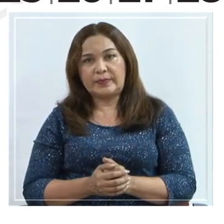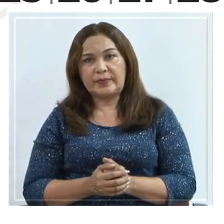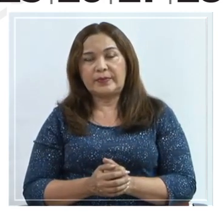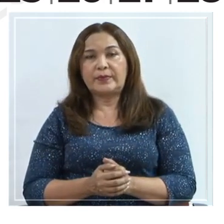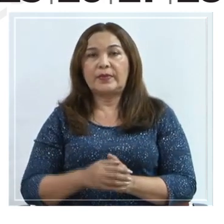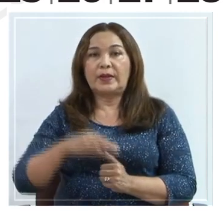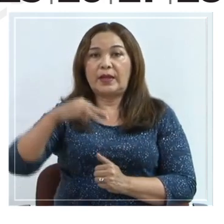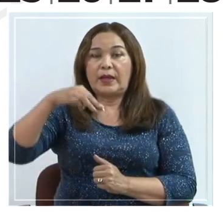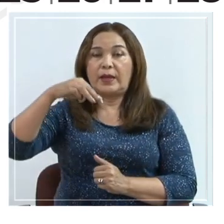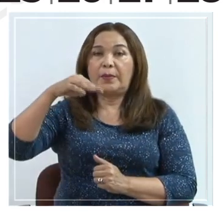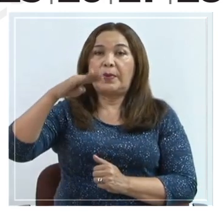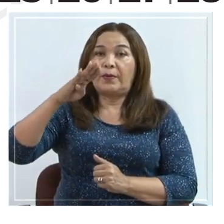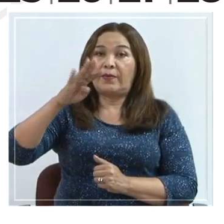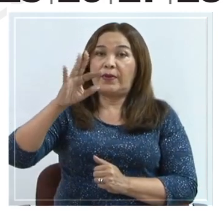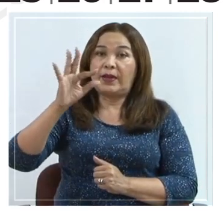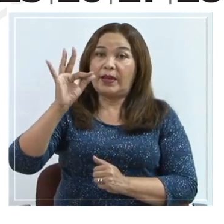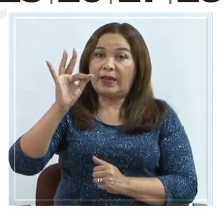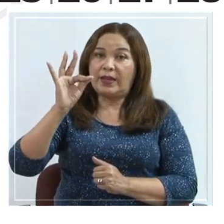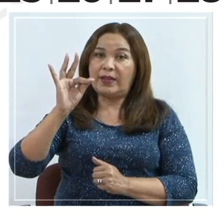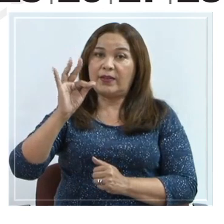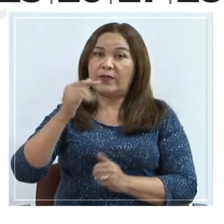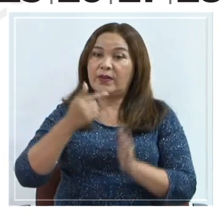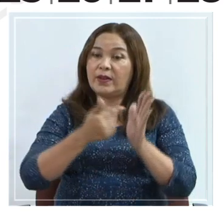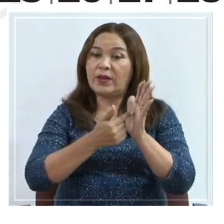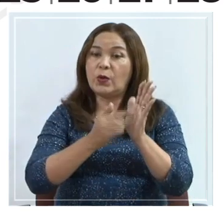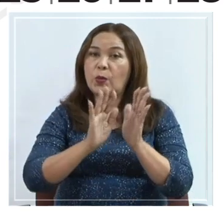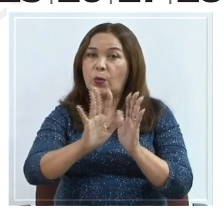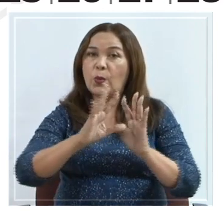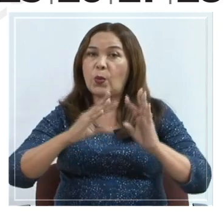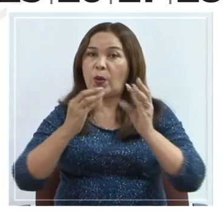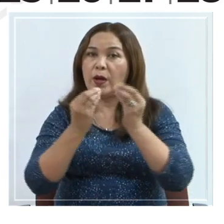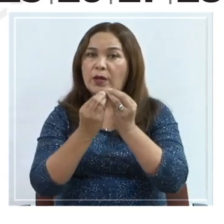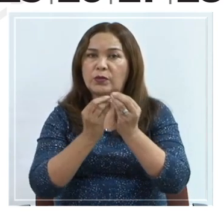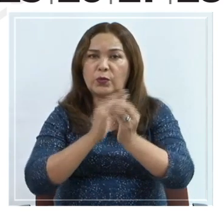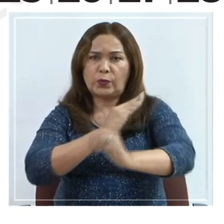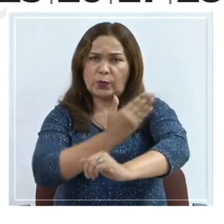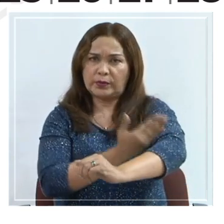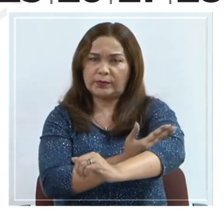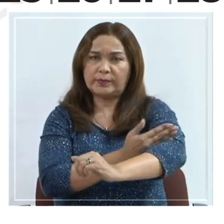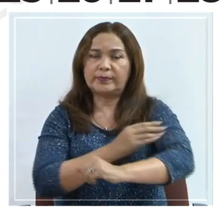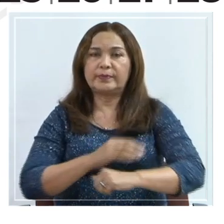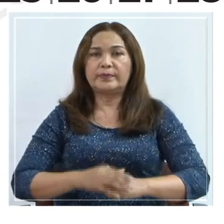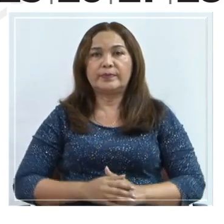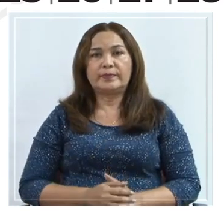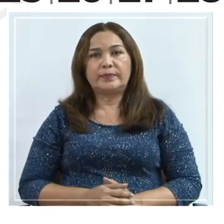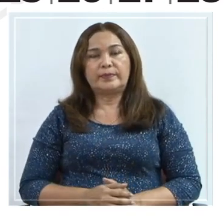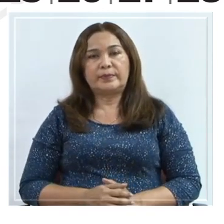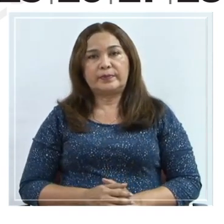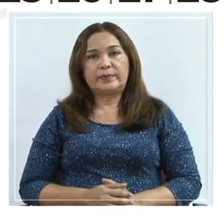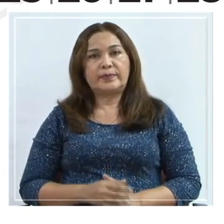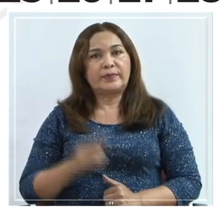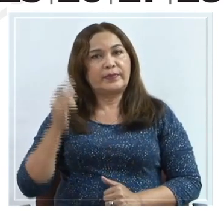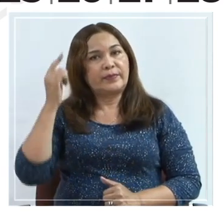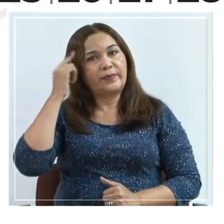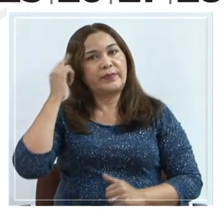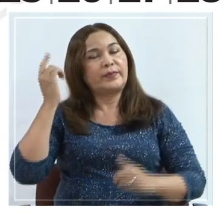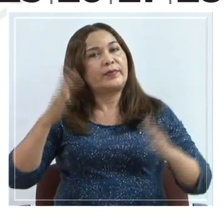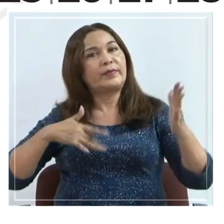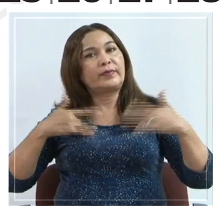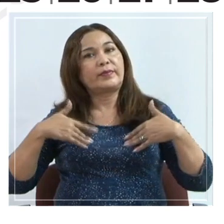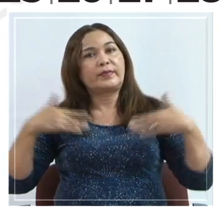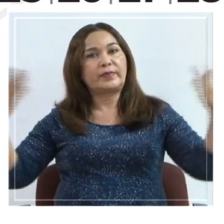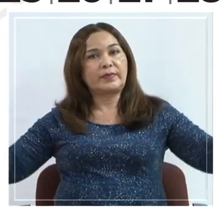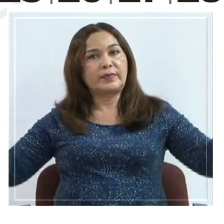el mv efe como expresión de su organización para su fortalecimiento días de la